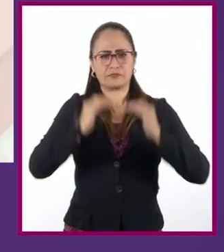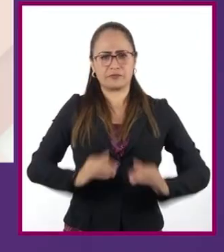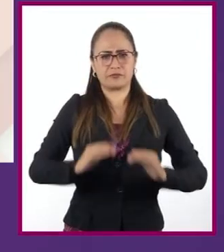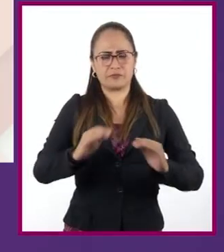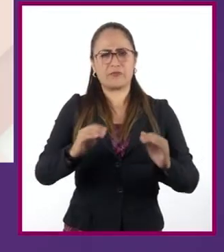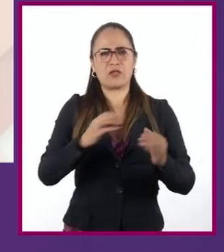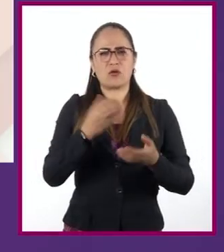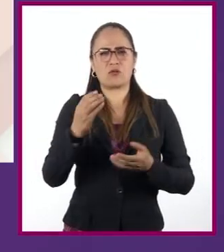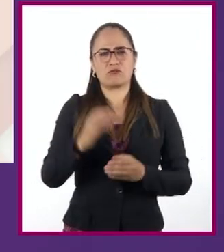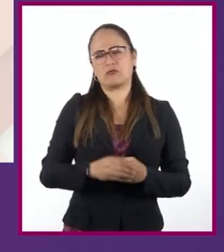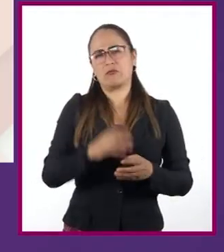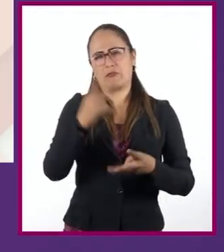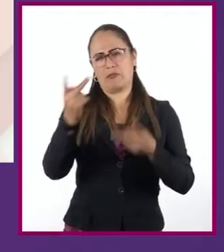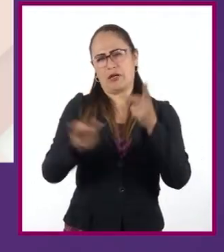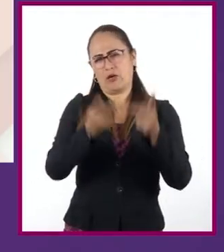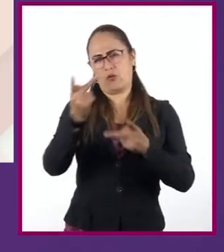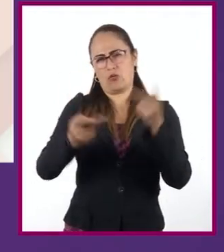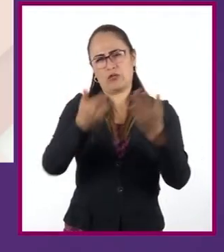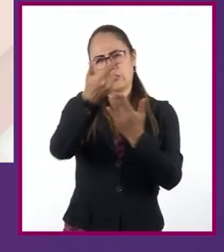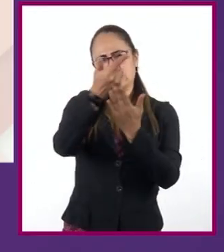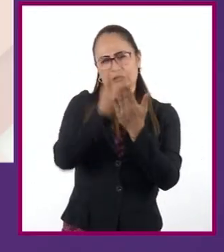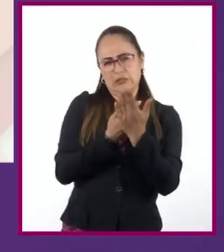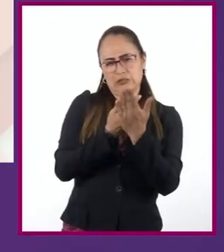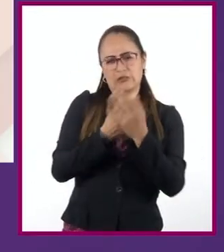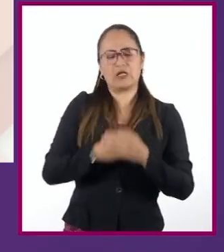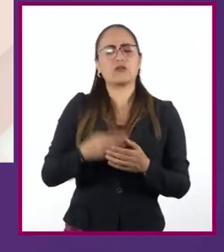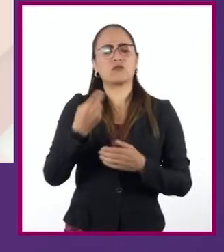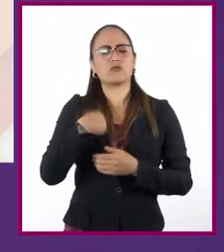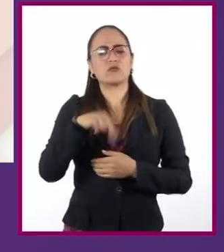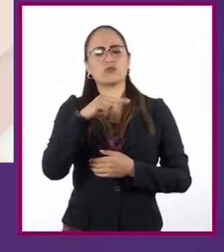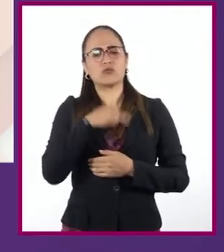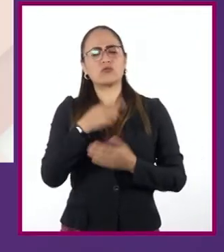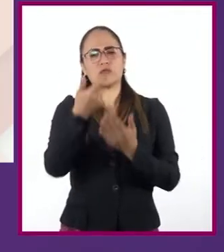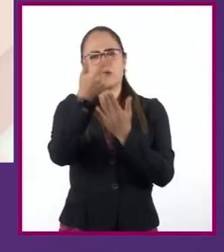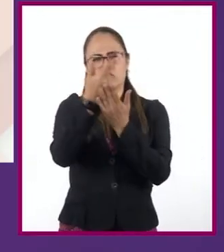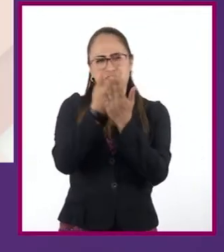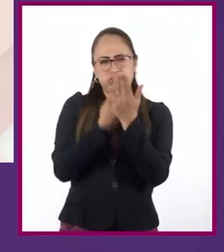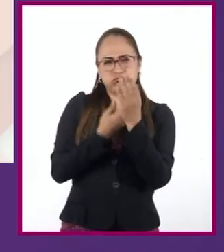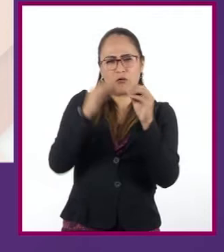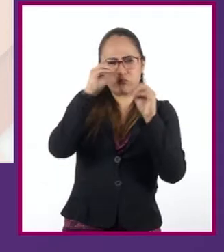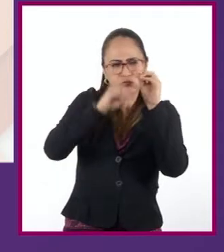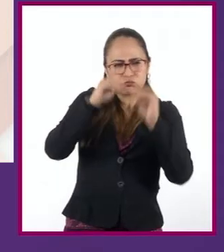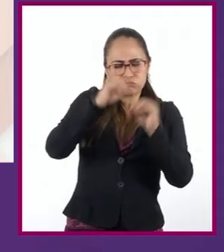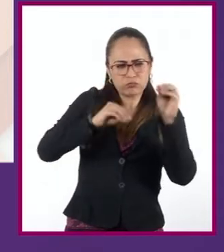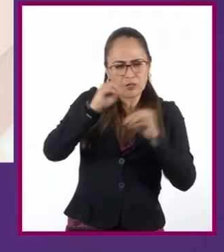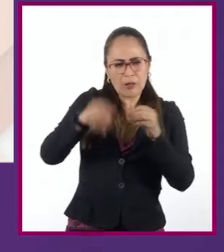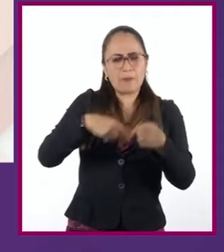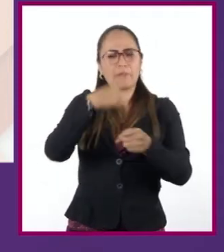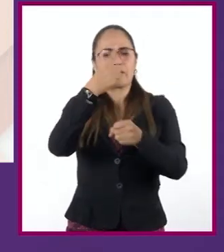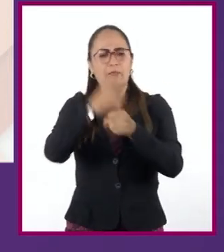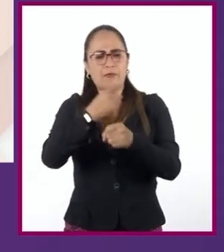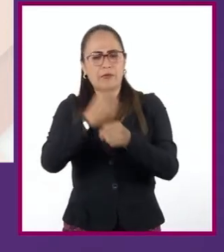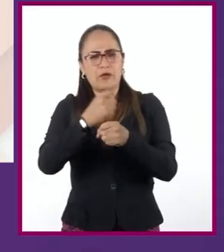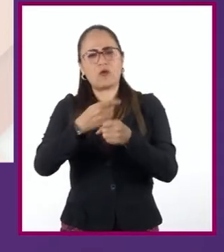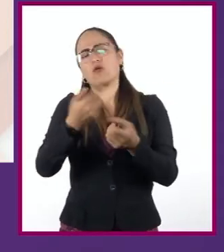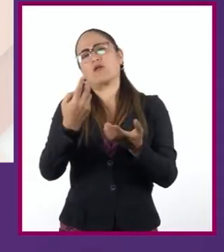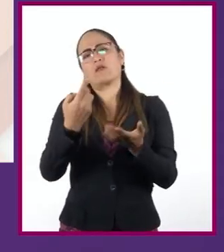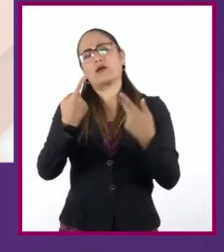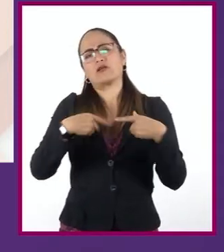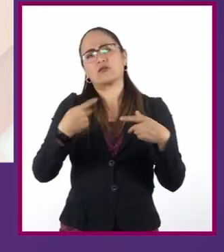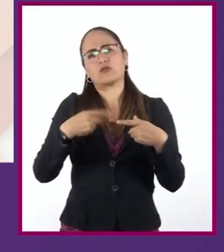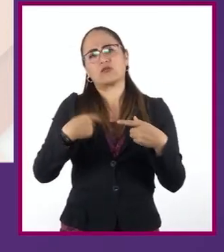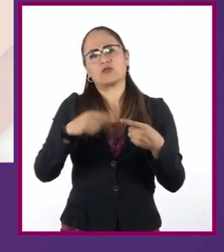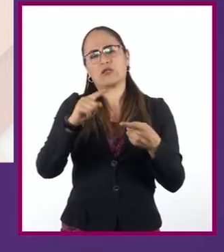cuestionario, leemos: preparamos un cuestionario en el que incluimos, en primer lugar, los datos del encuestado que